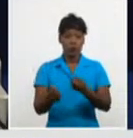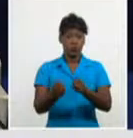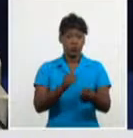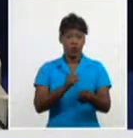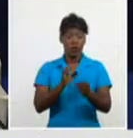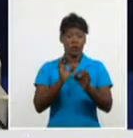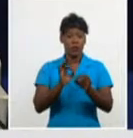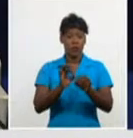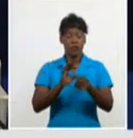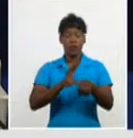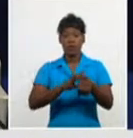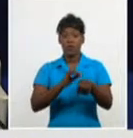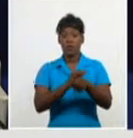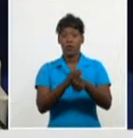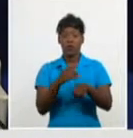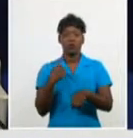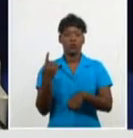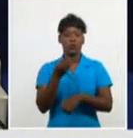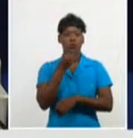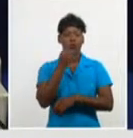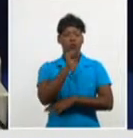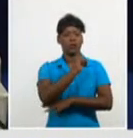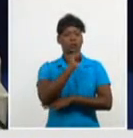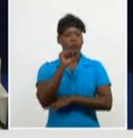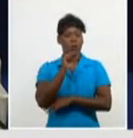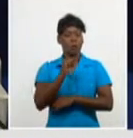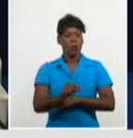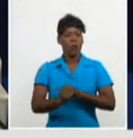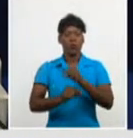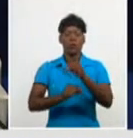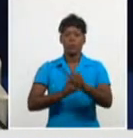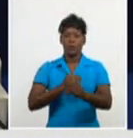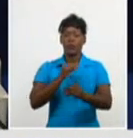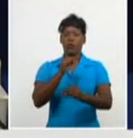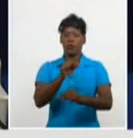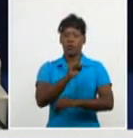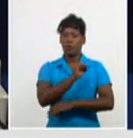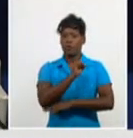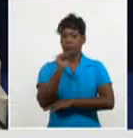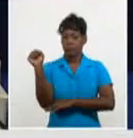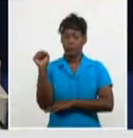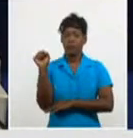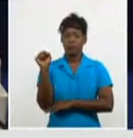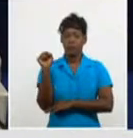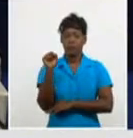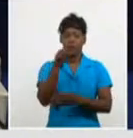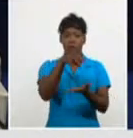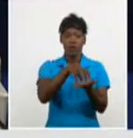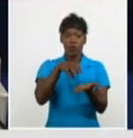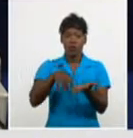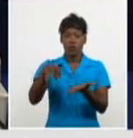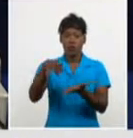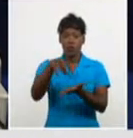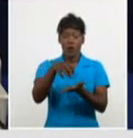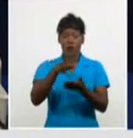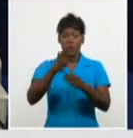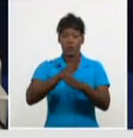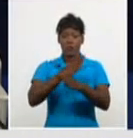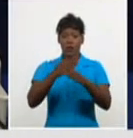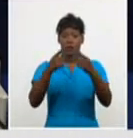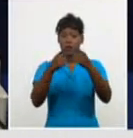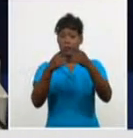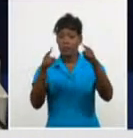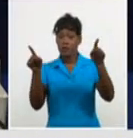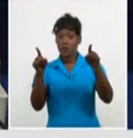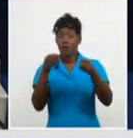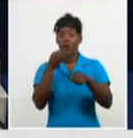lograr, lo hemos venido logrando, y en la medida que en todos los lugares se cumplan con todas las